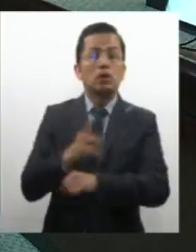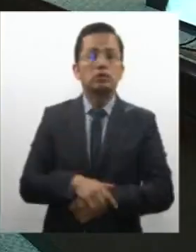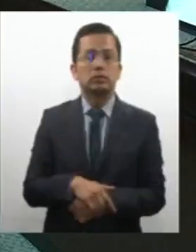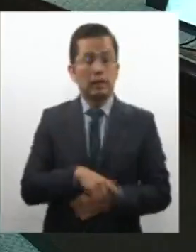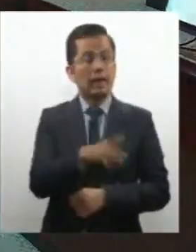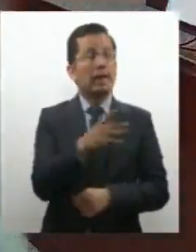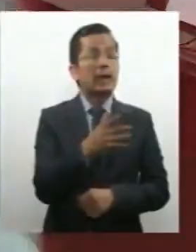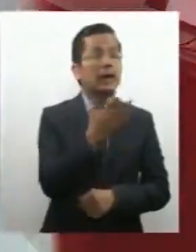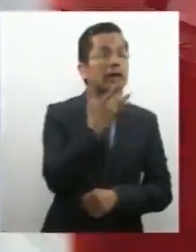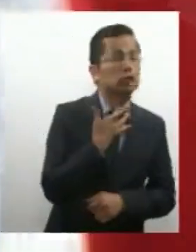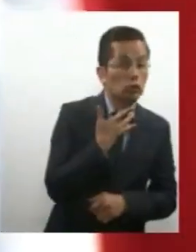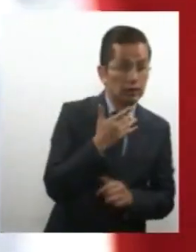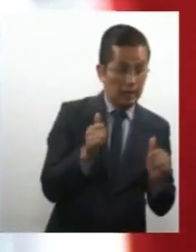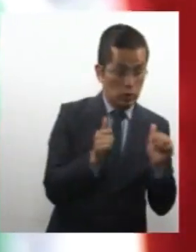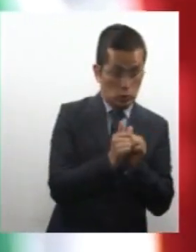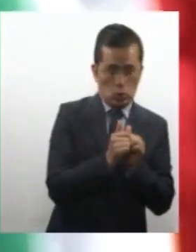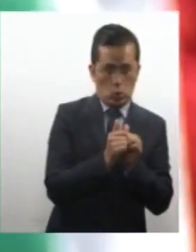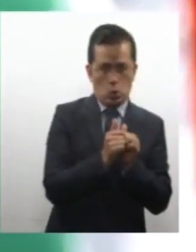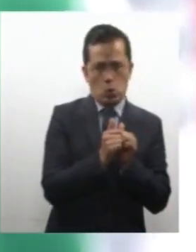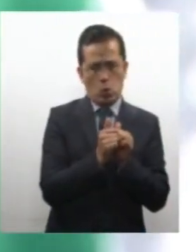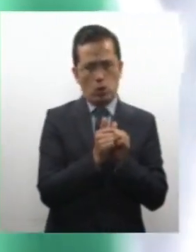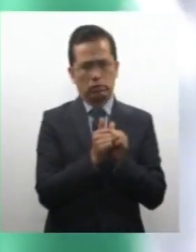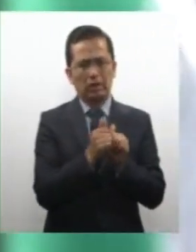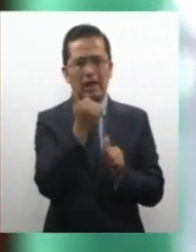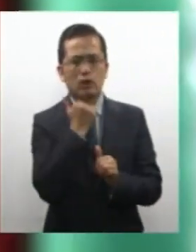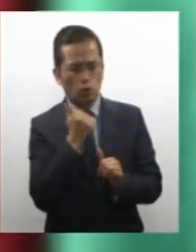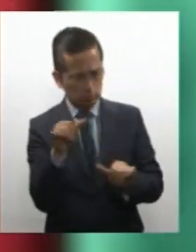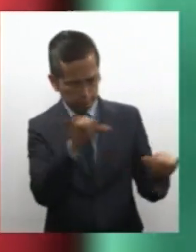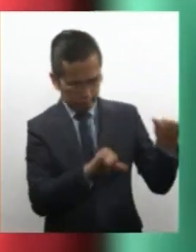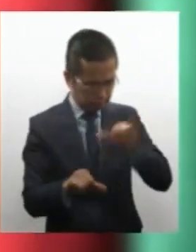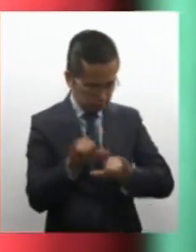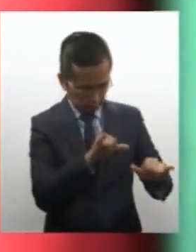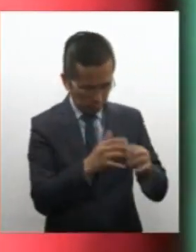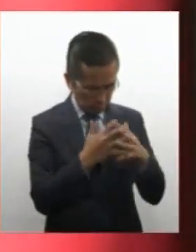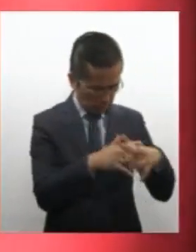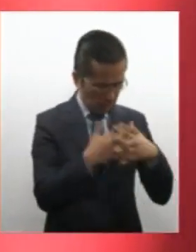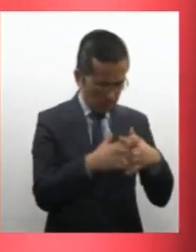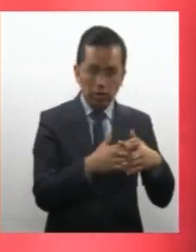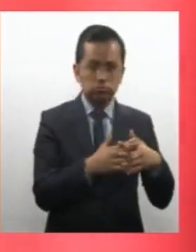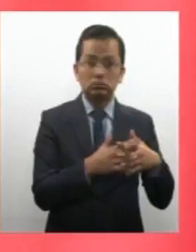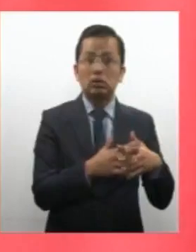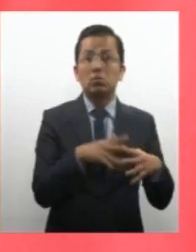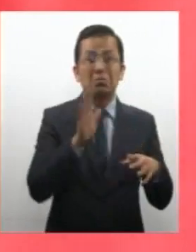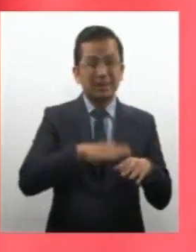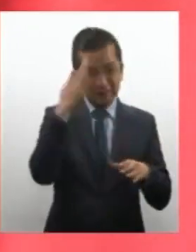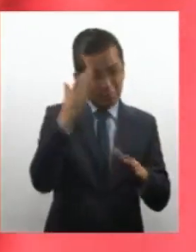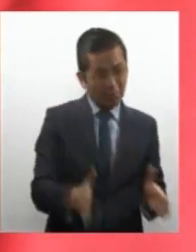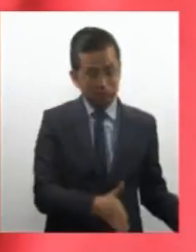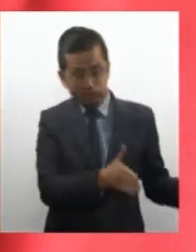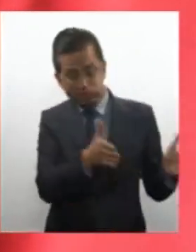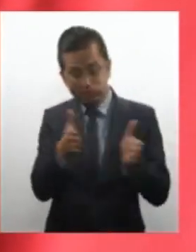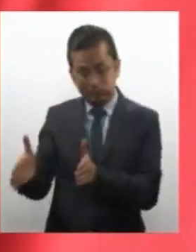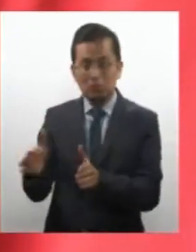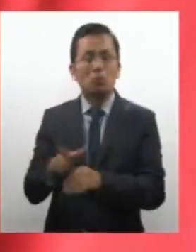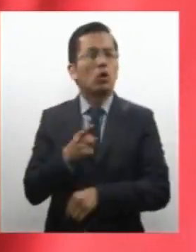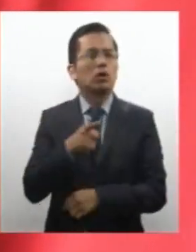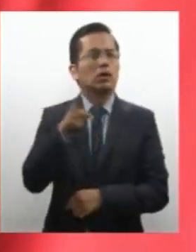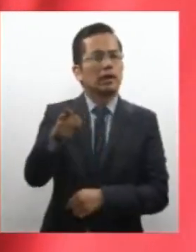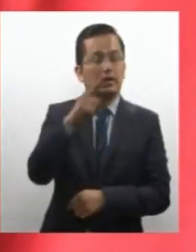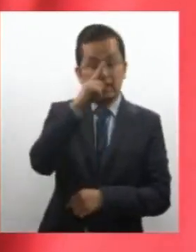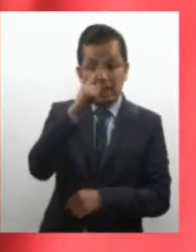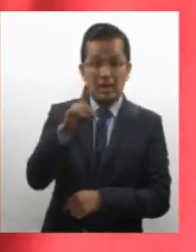el proceso para hacer el cambio a la norma 016. Y hoy Pemex tiene que acabarse